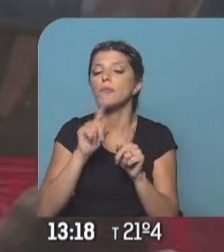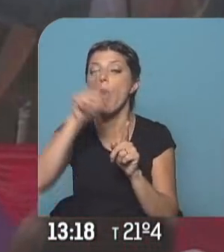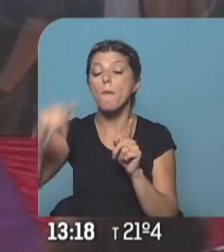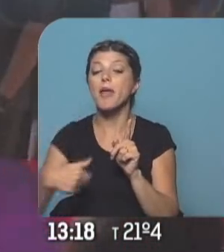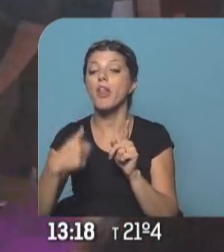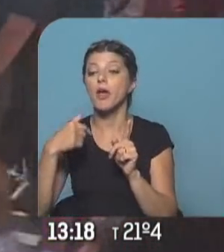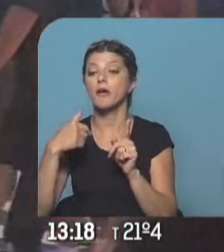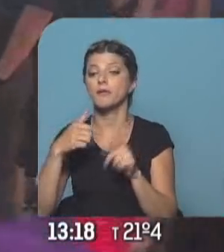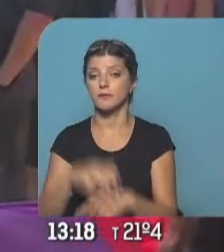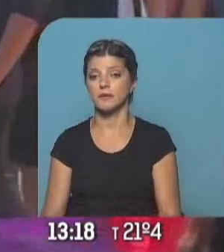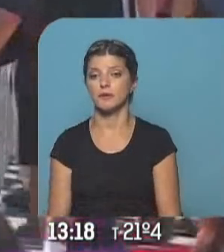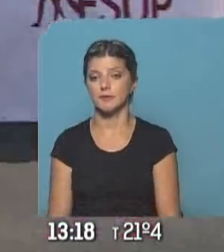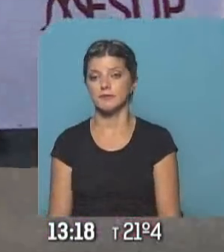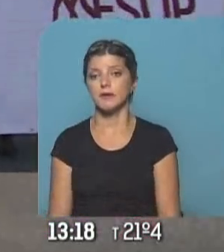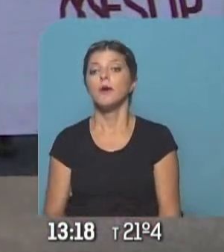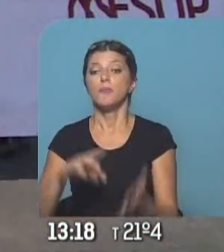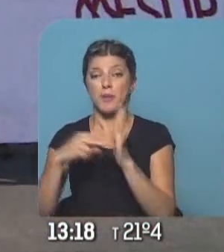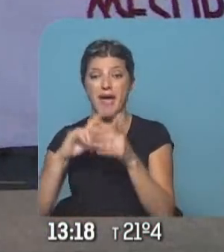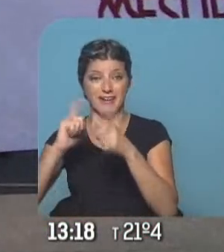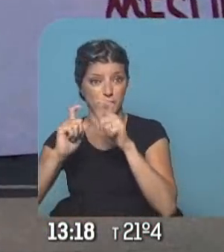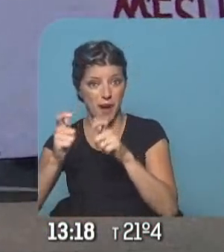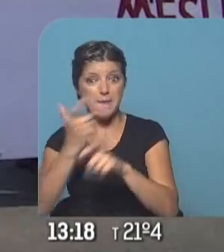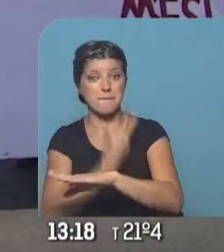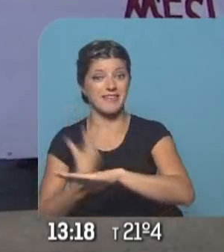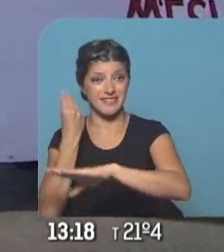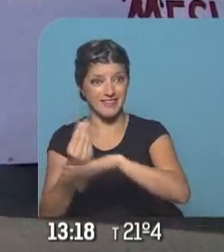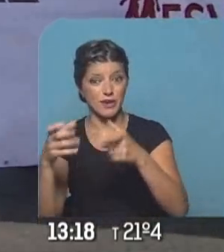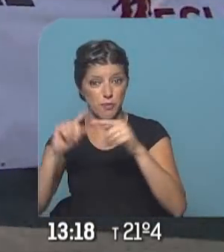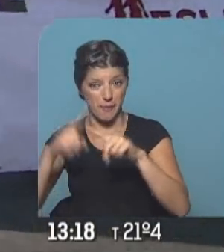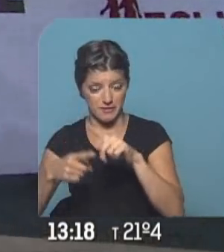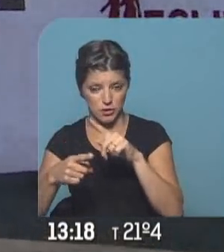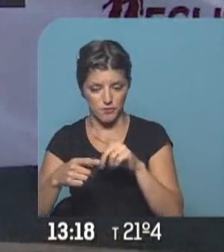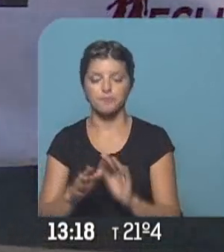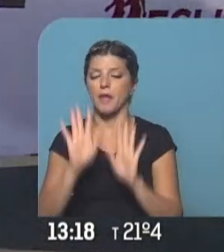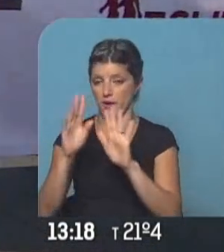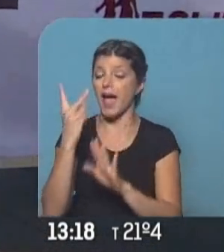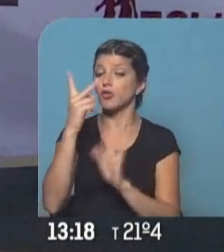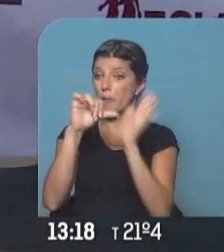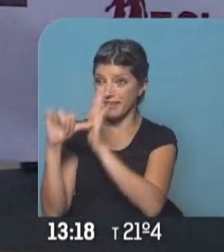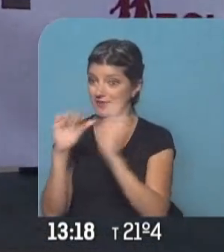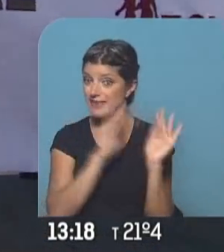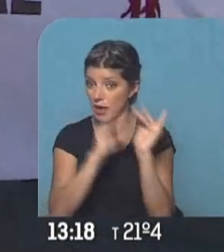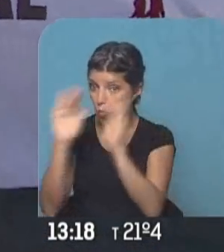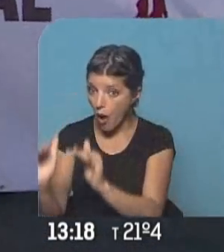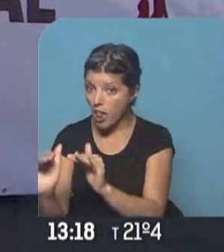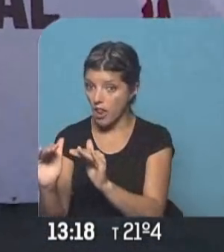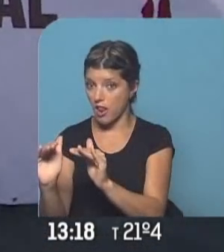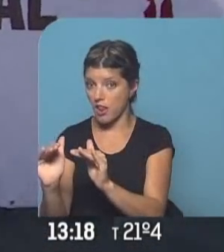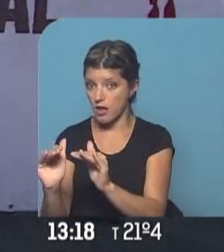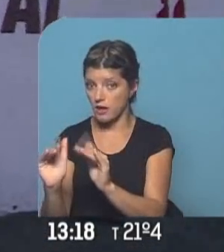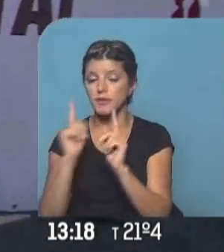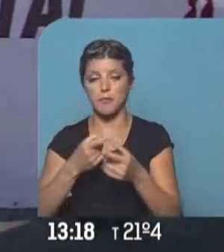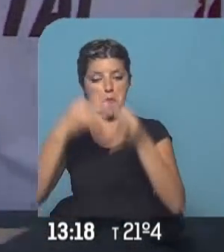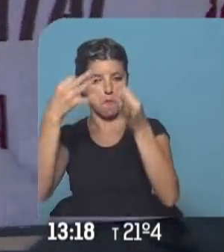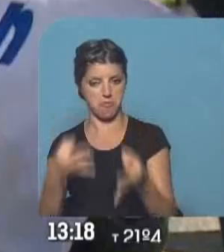una dificultad de renovación de los presidentes y de los partidos. Algo que pasa en otros 2 países también institucionalmente muy prolijos de América